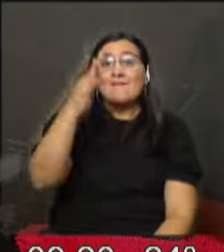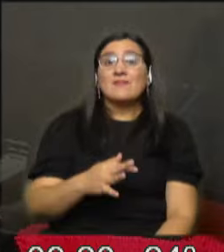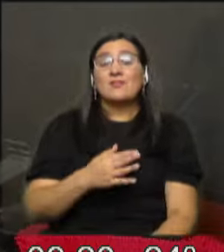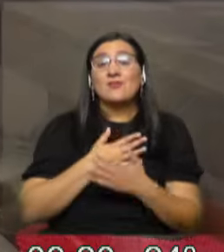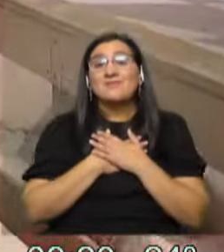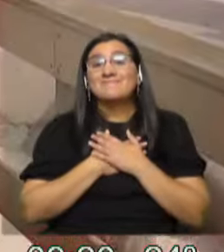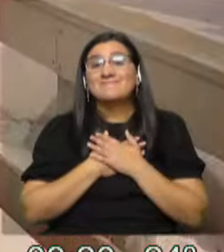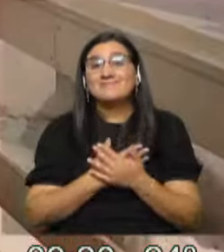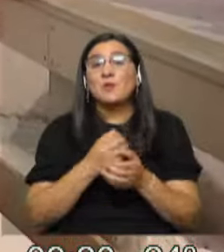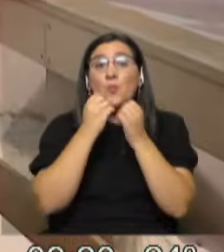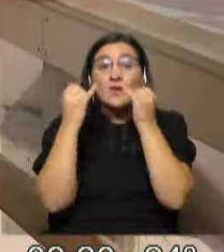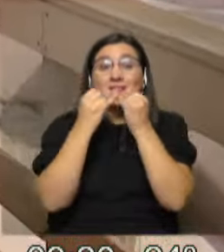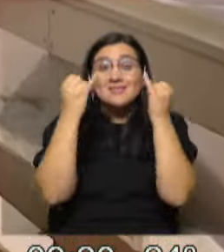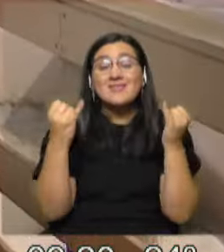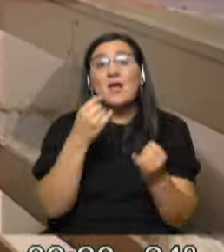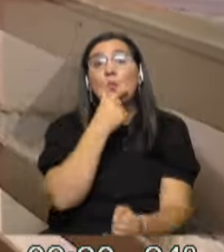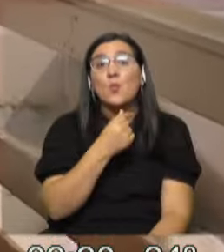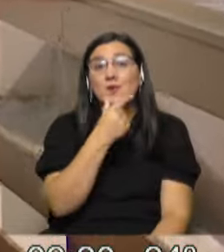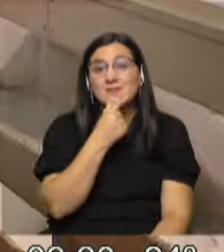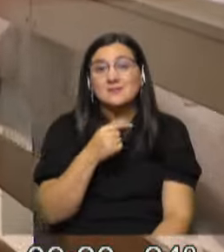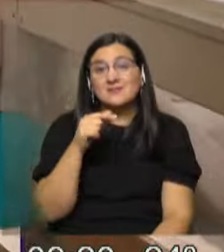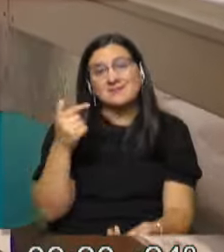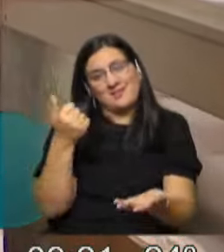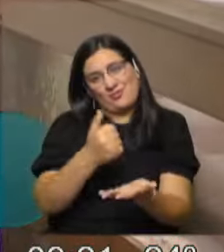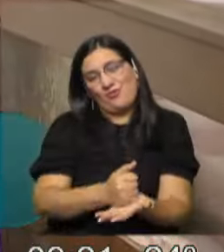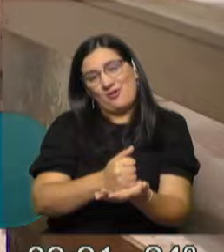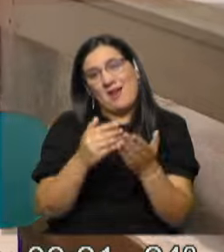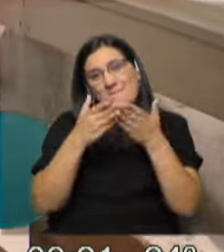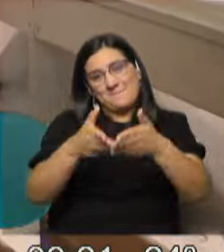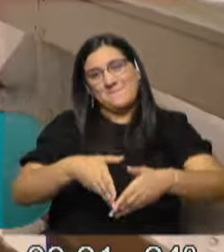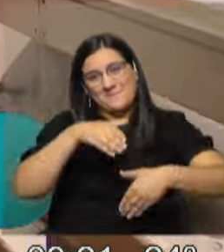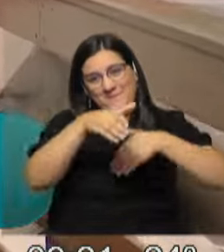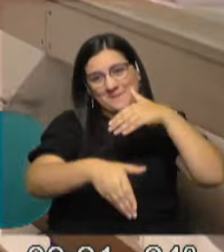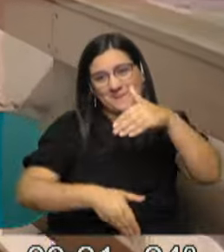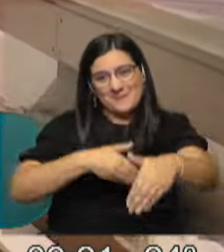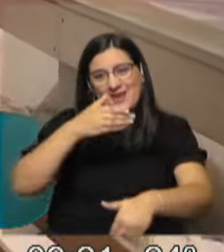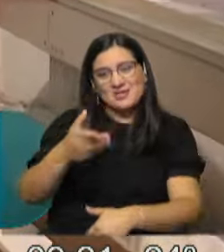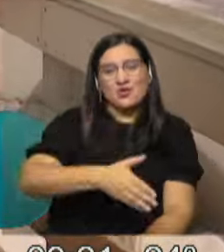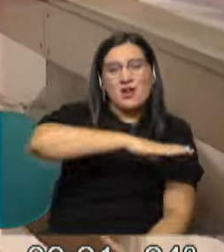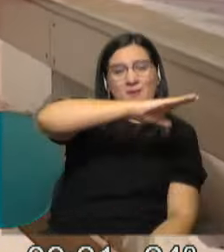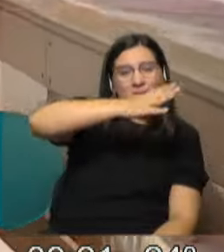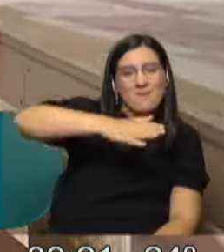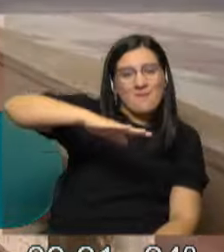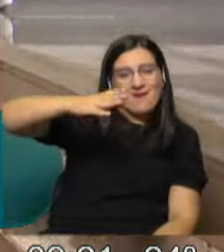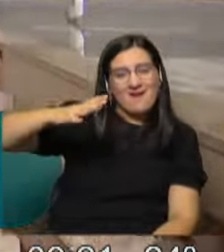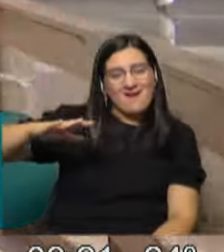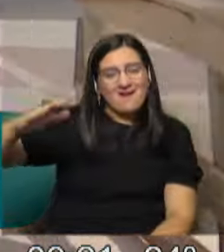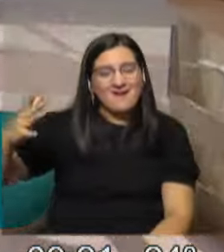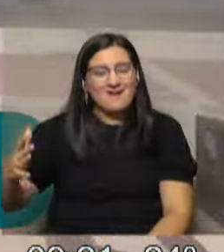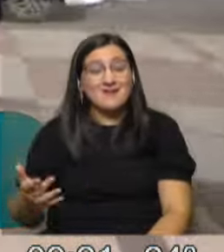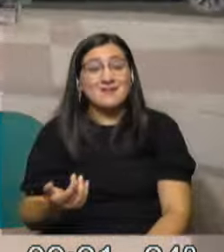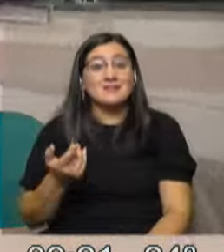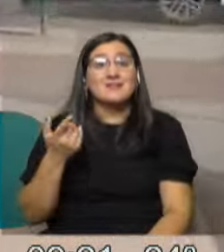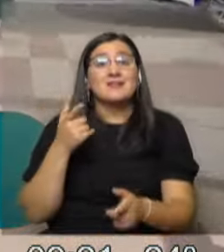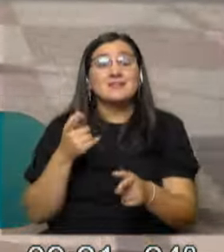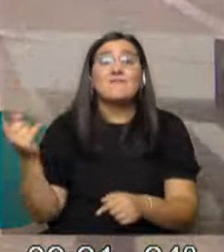Querido Damián, buen día jueves. Estoy en la playa, Fito, en los mares. Las aguas del Río de la Plata me convocan, Fito. Es